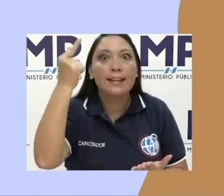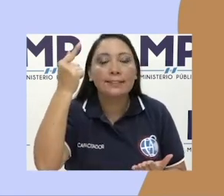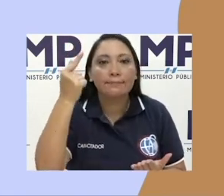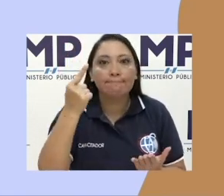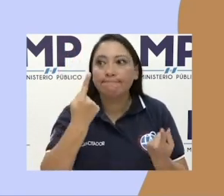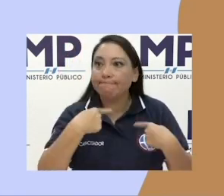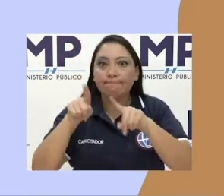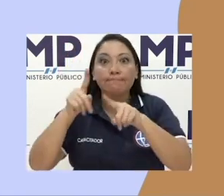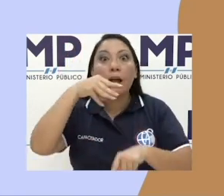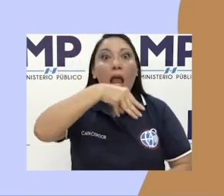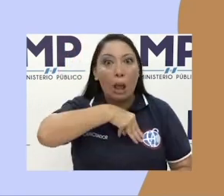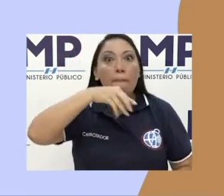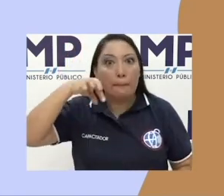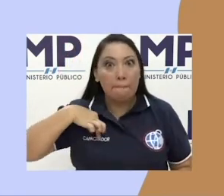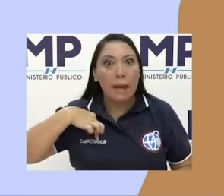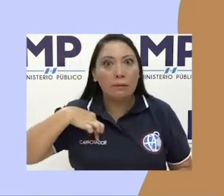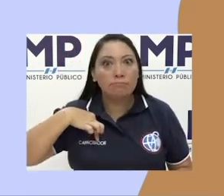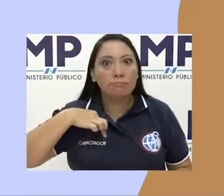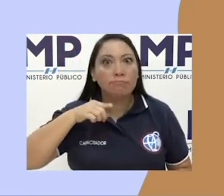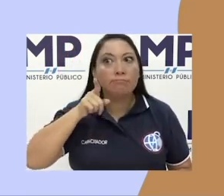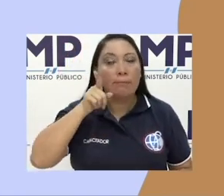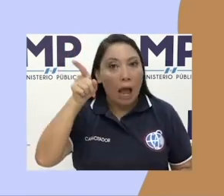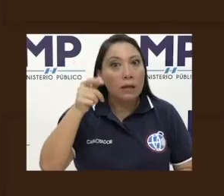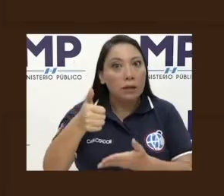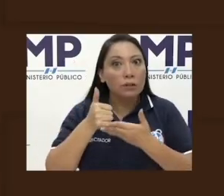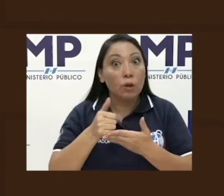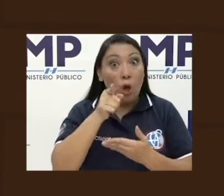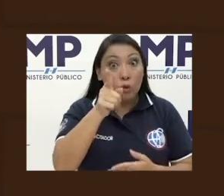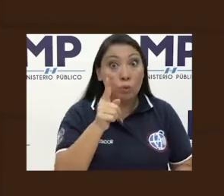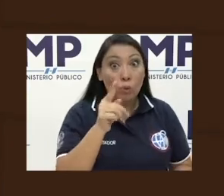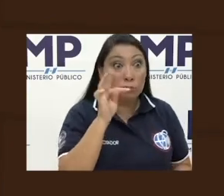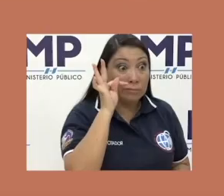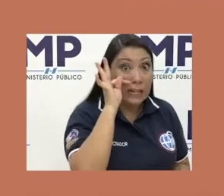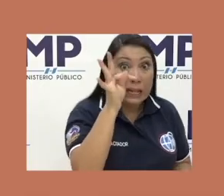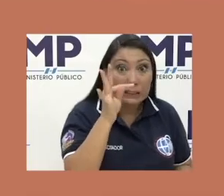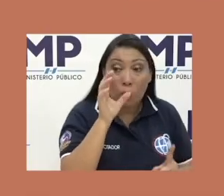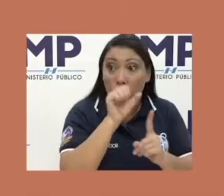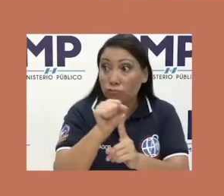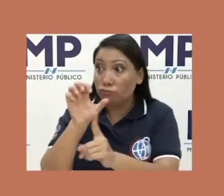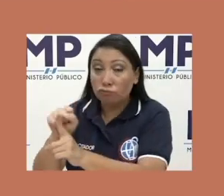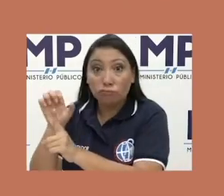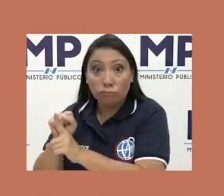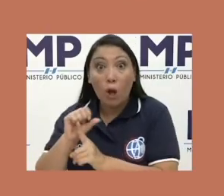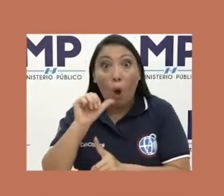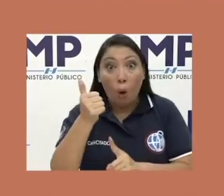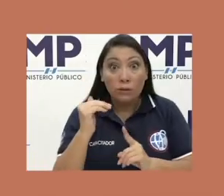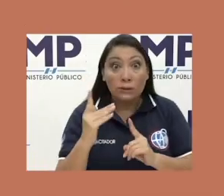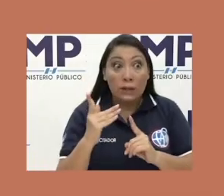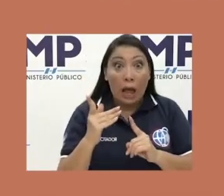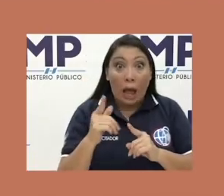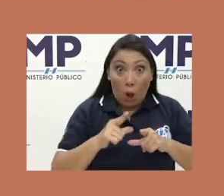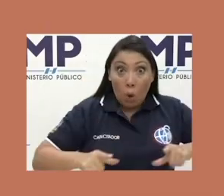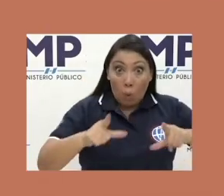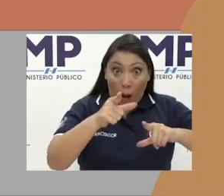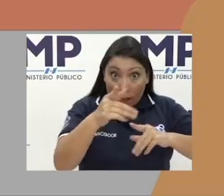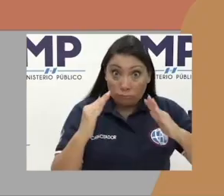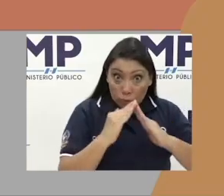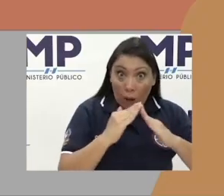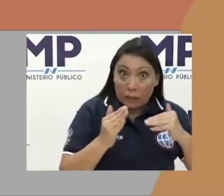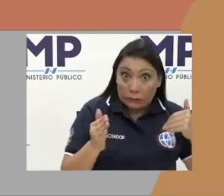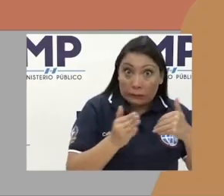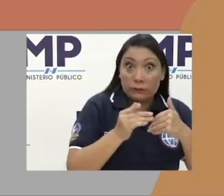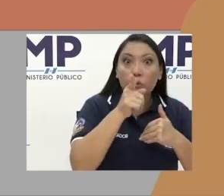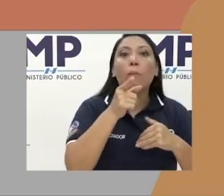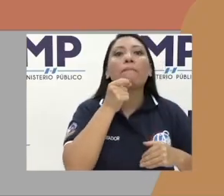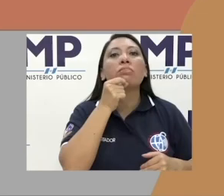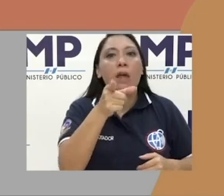Ya sé. Voy a ir al Ministerio Público. Si tú has visto o escuchado algún acto de violencia, eres testigo y